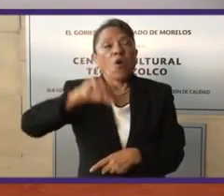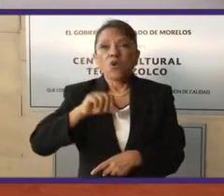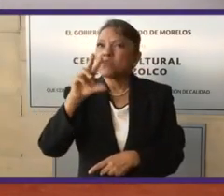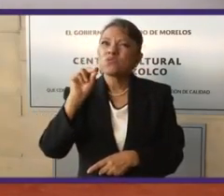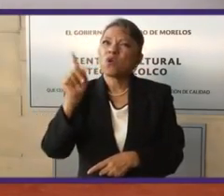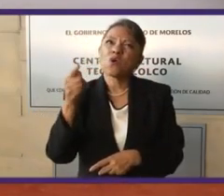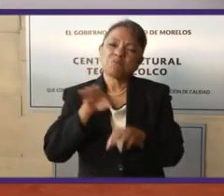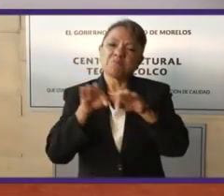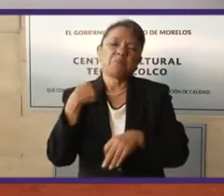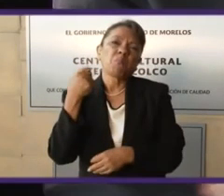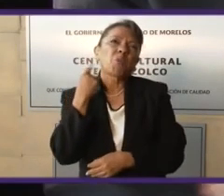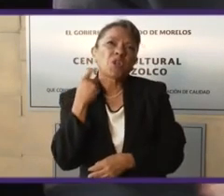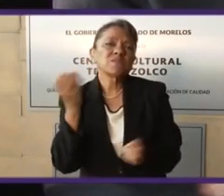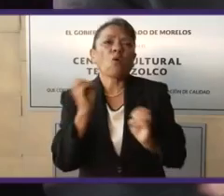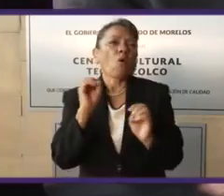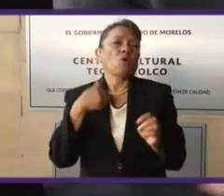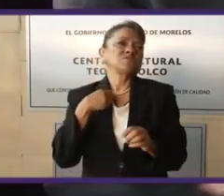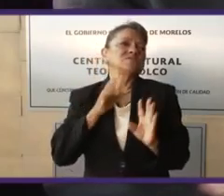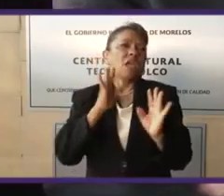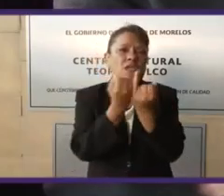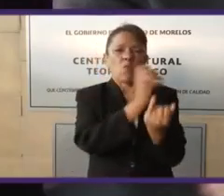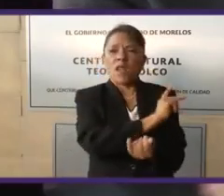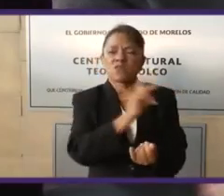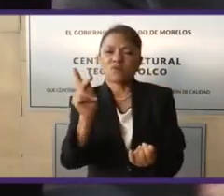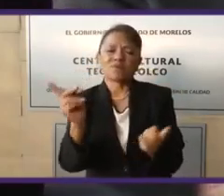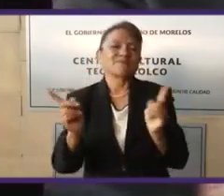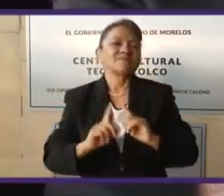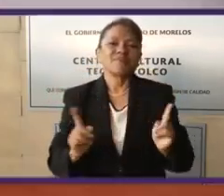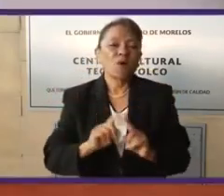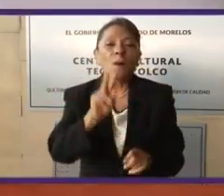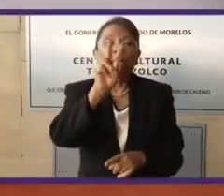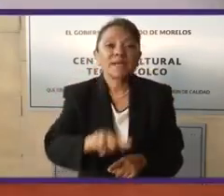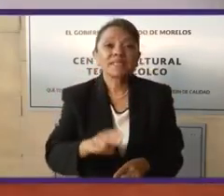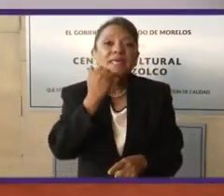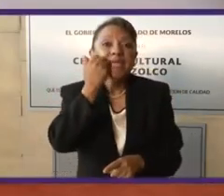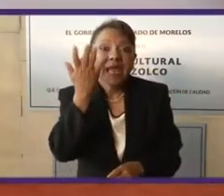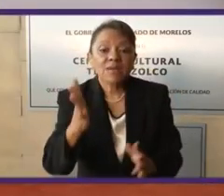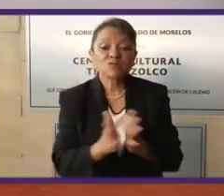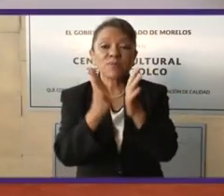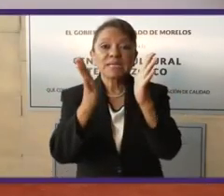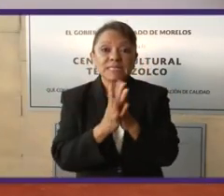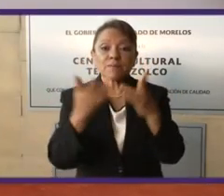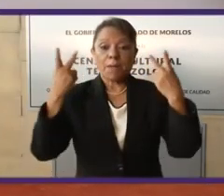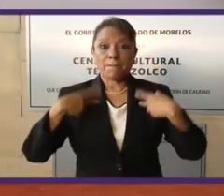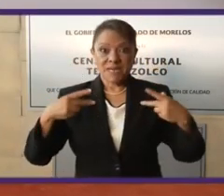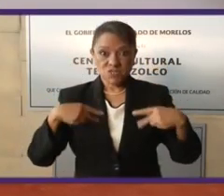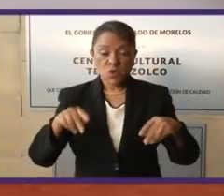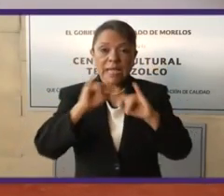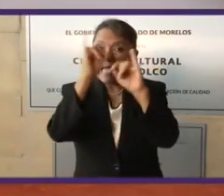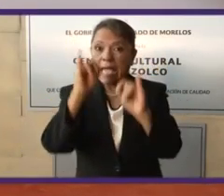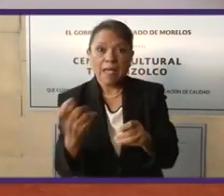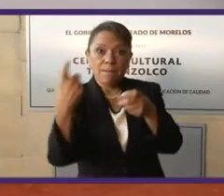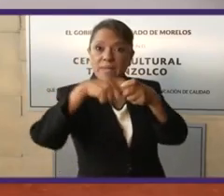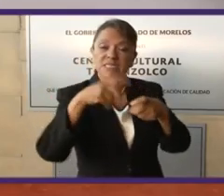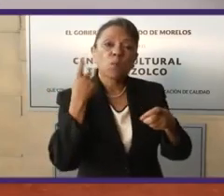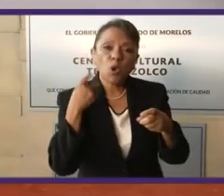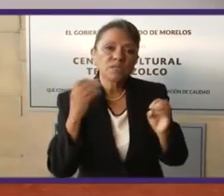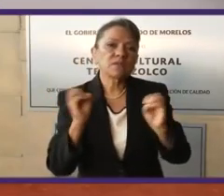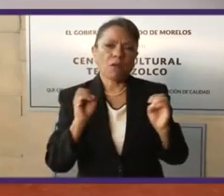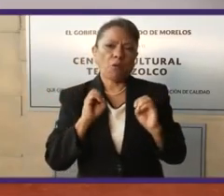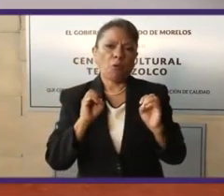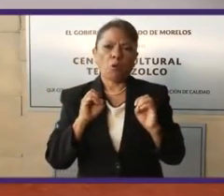ciudadano. Hablamos de la gente que nunca ha participado en política, empresarios, académicos, comunicadores,